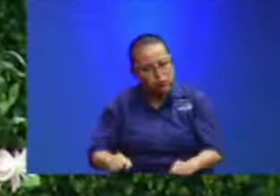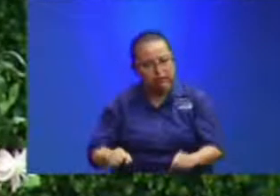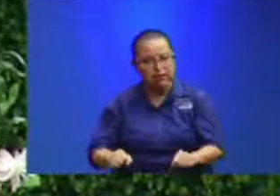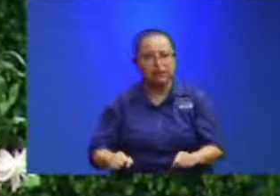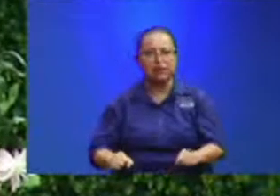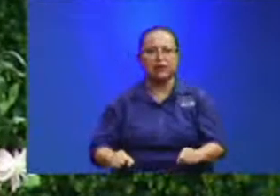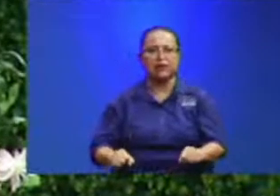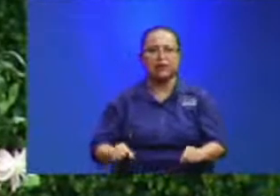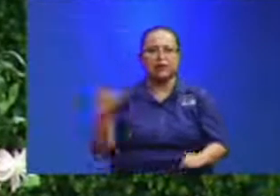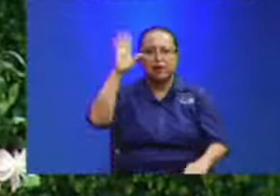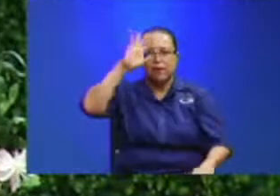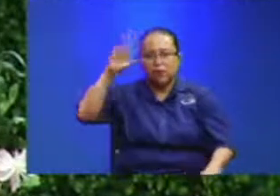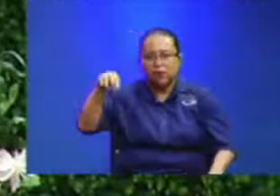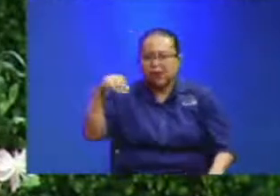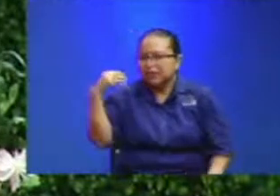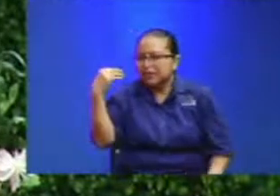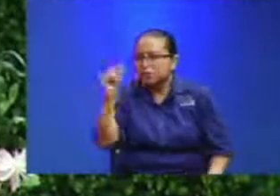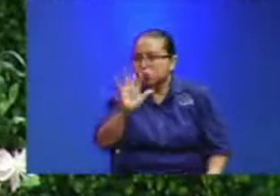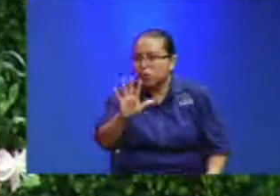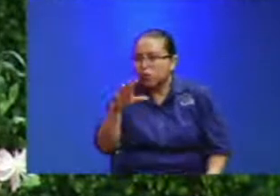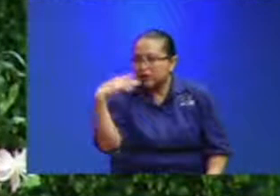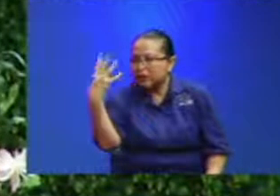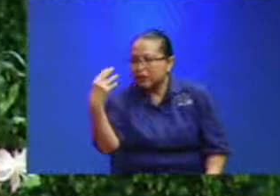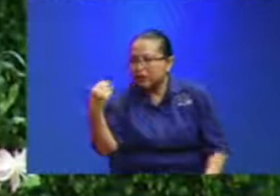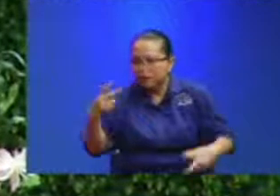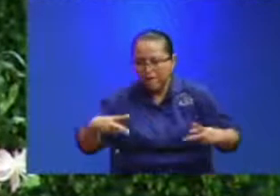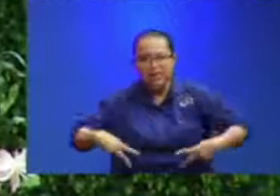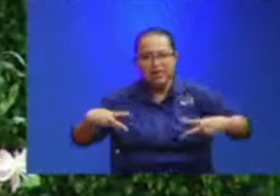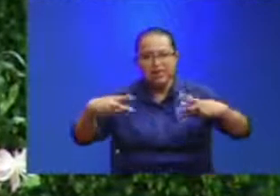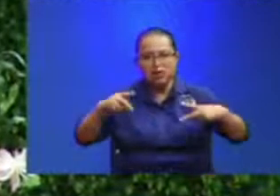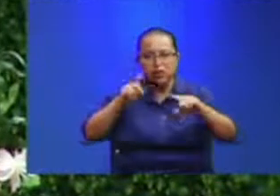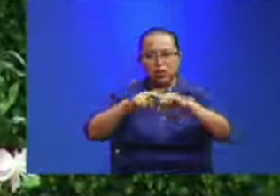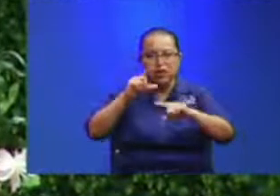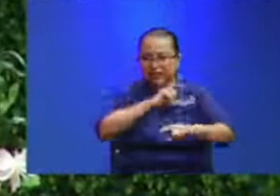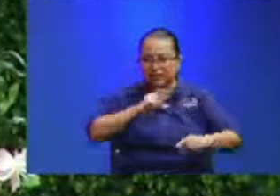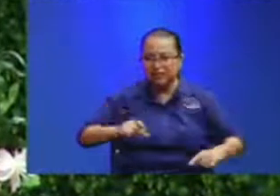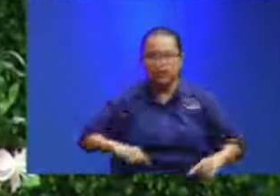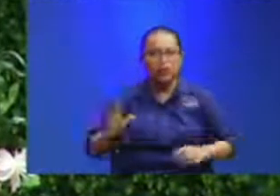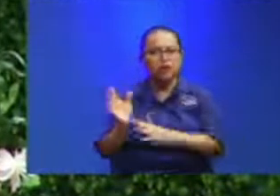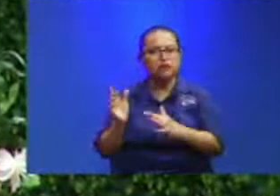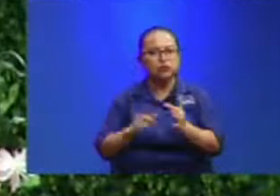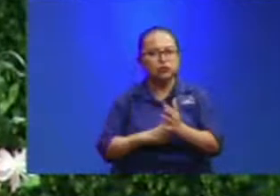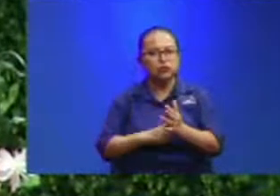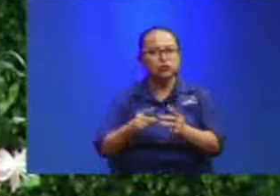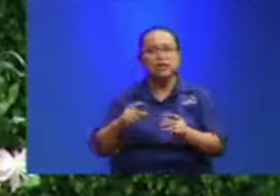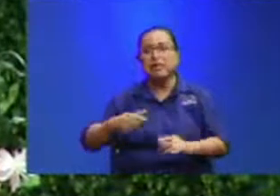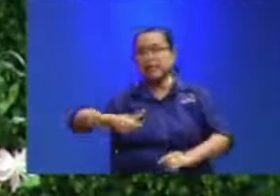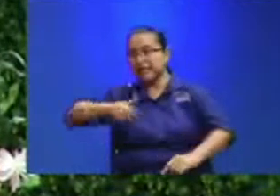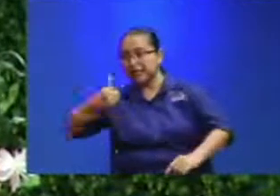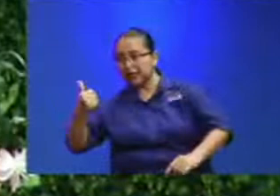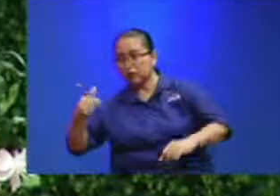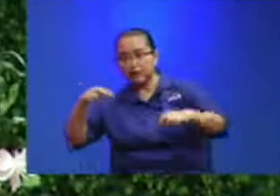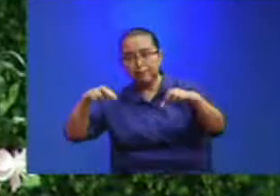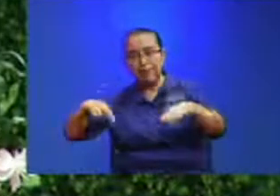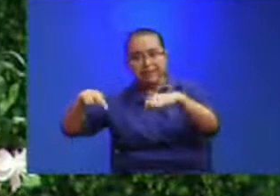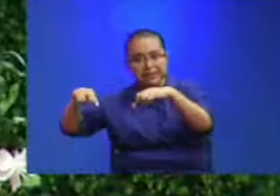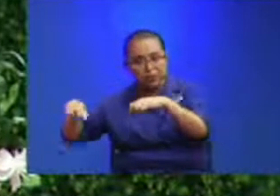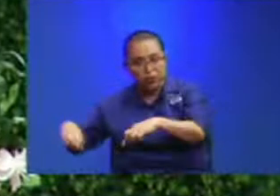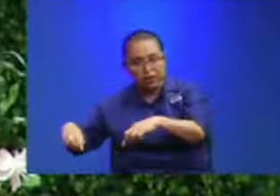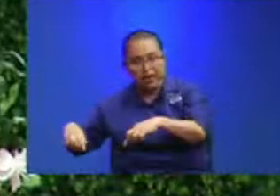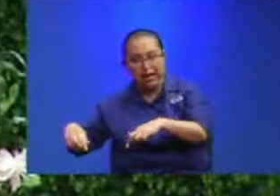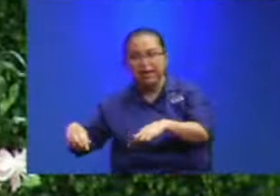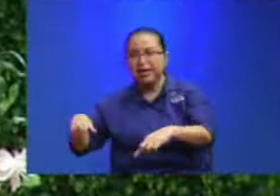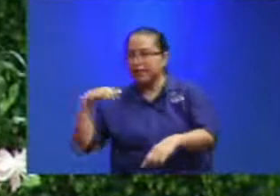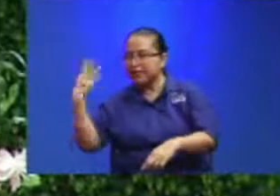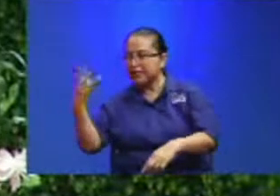puede porque el espíritu suyo está verificado por cristo jesús y el del otro está muerto entonces sería como una necrofilia